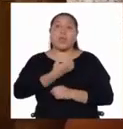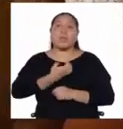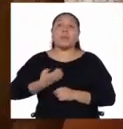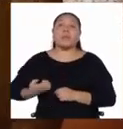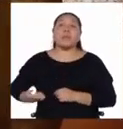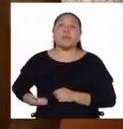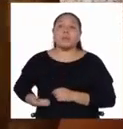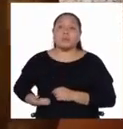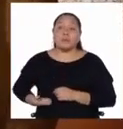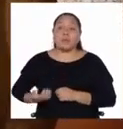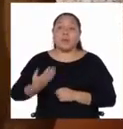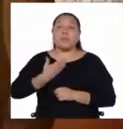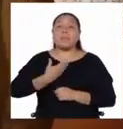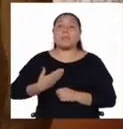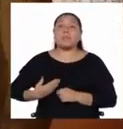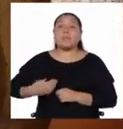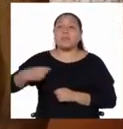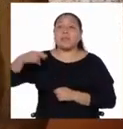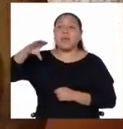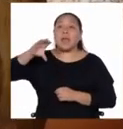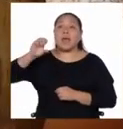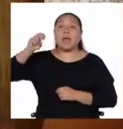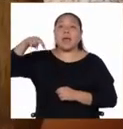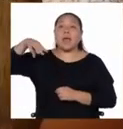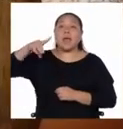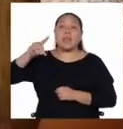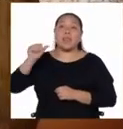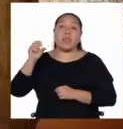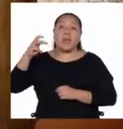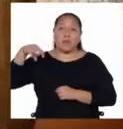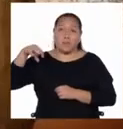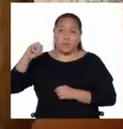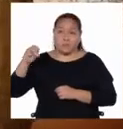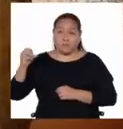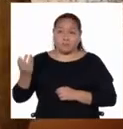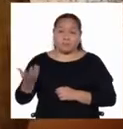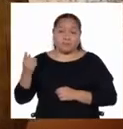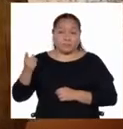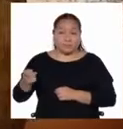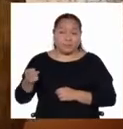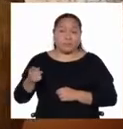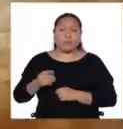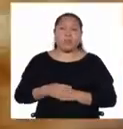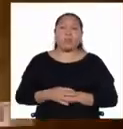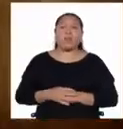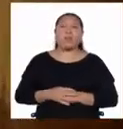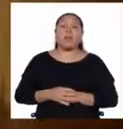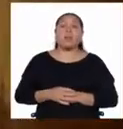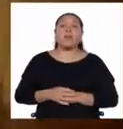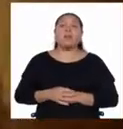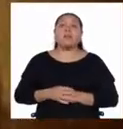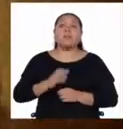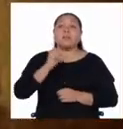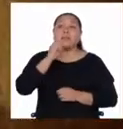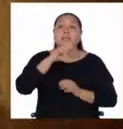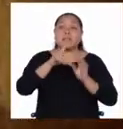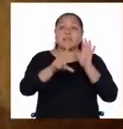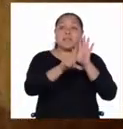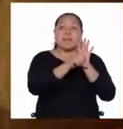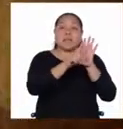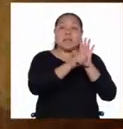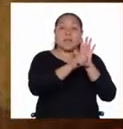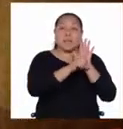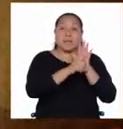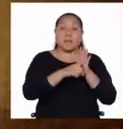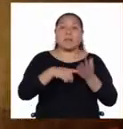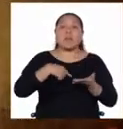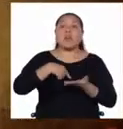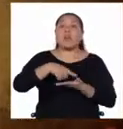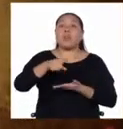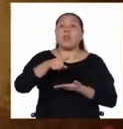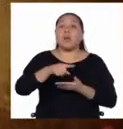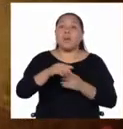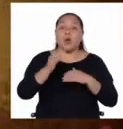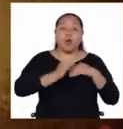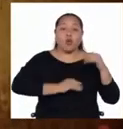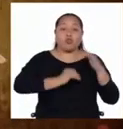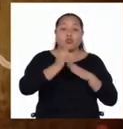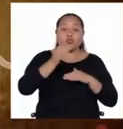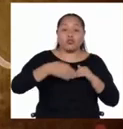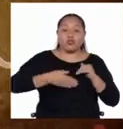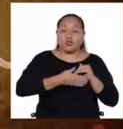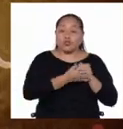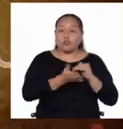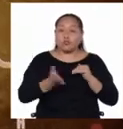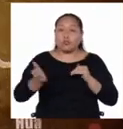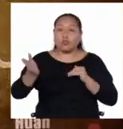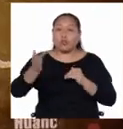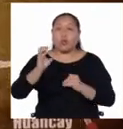del presidente Manuel Candamo. Como dice Helio Galesio, La ley ordenaba la construcción de las líneas